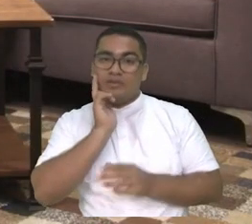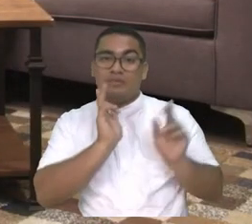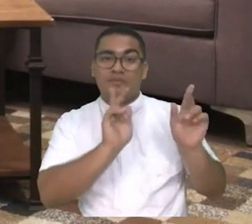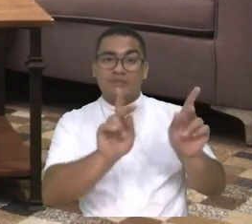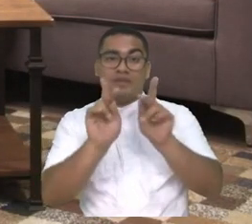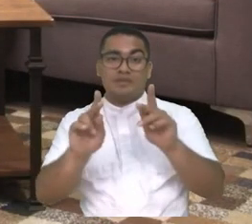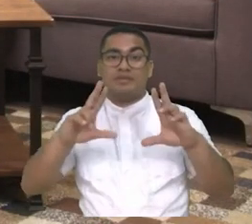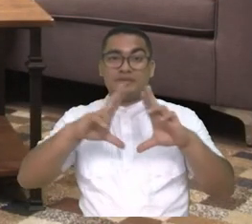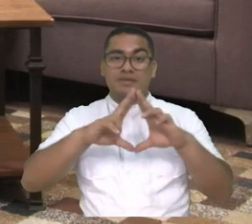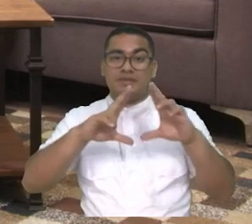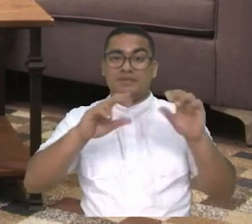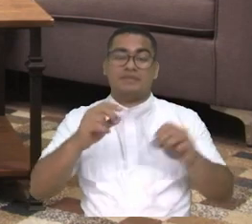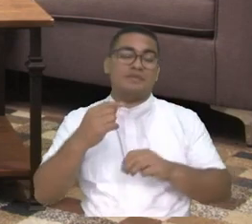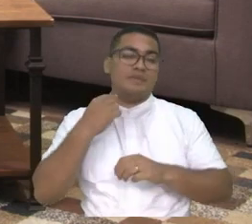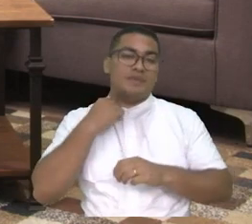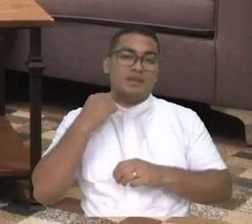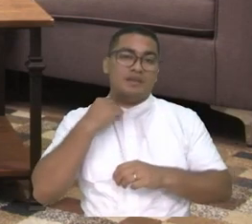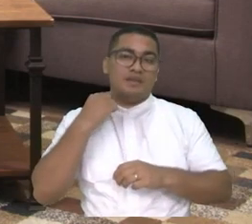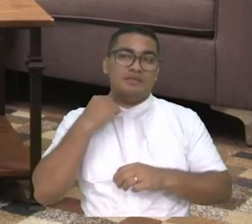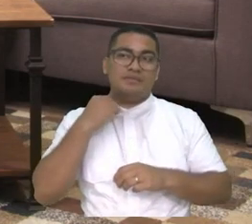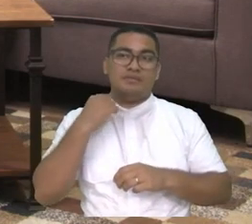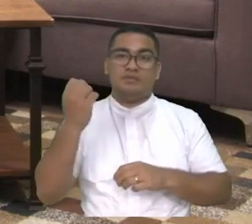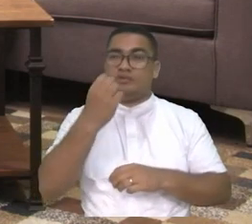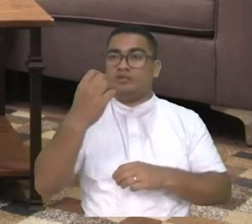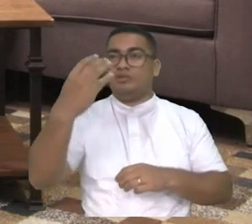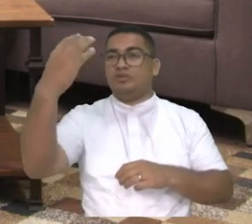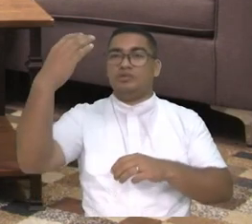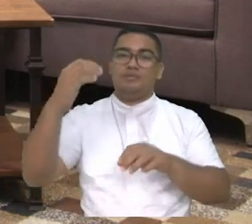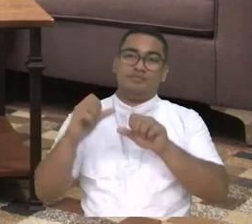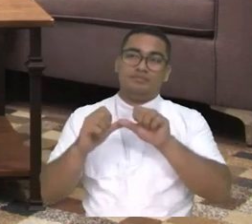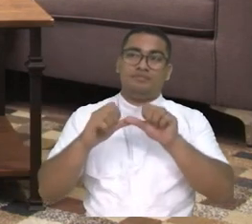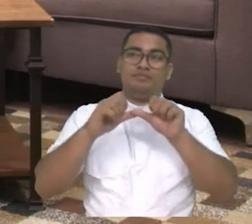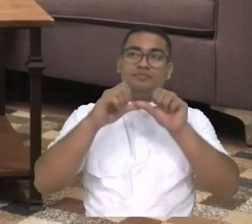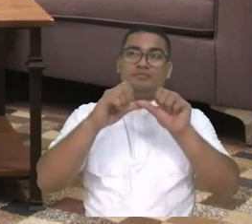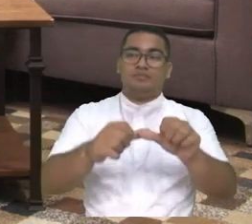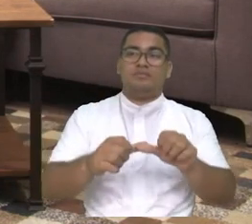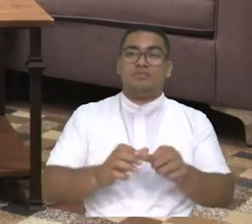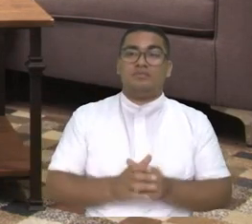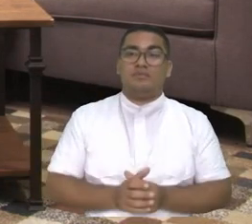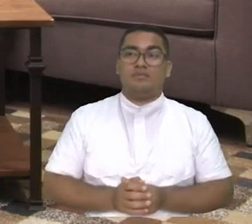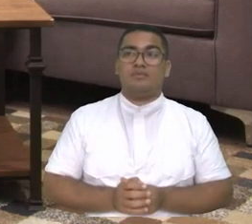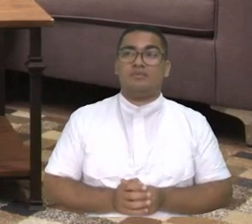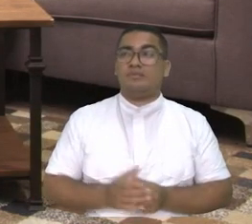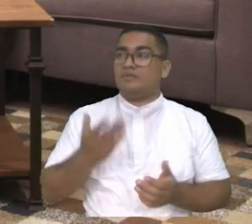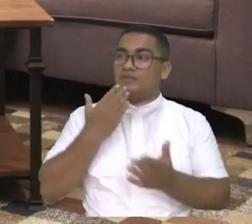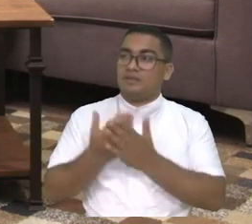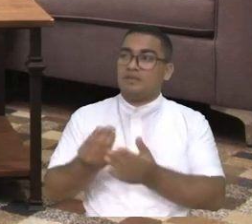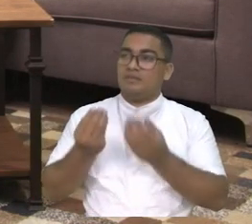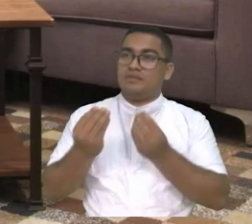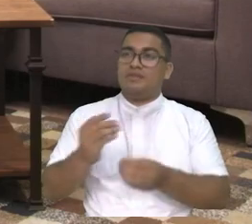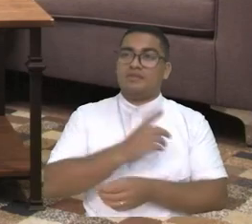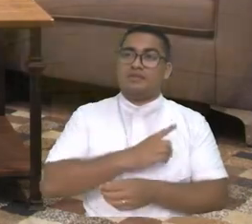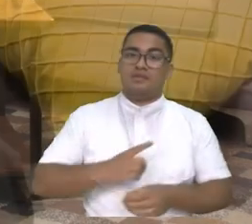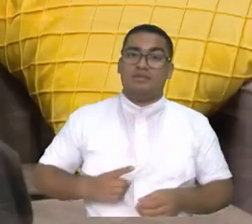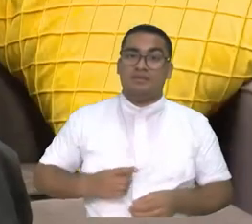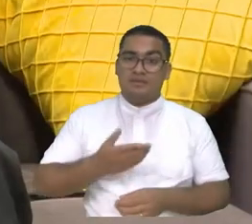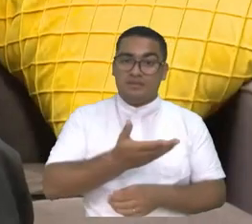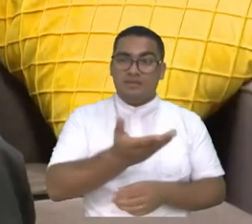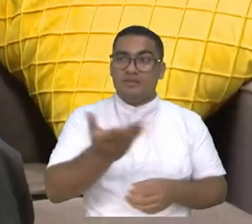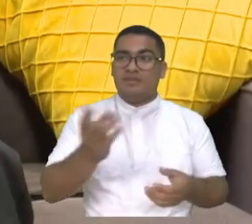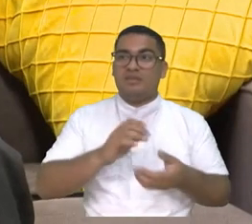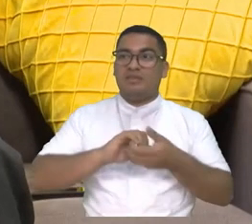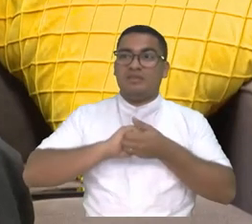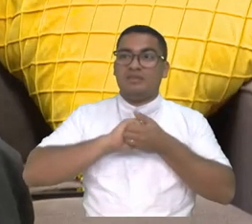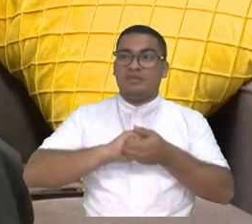nicaragüenses, estamos siempre con el sol que no declina. Así es. Muchas gracias, diputada. Y a usted,